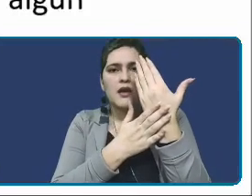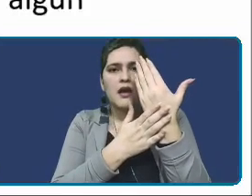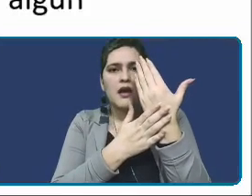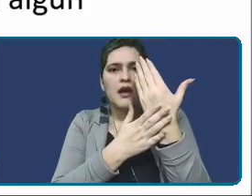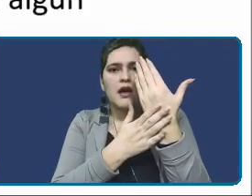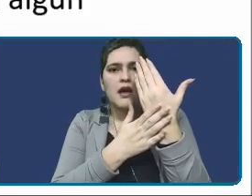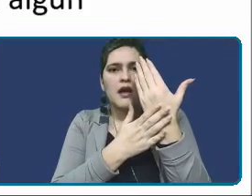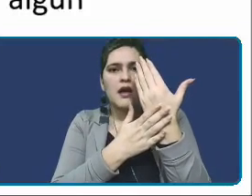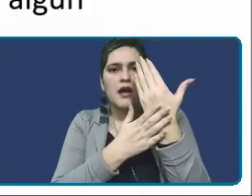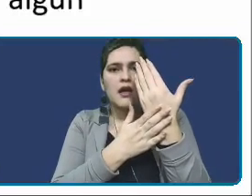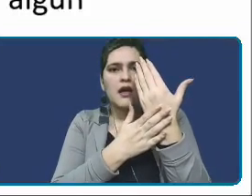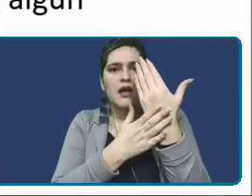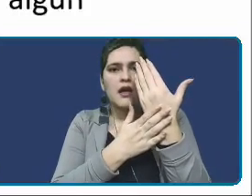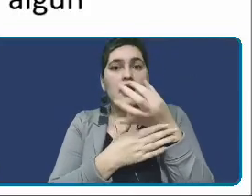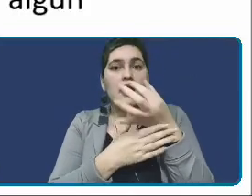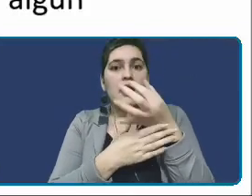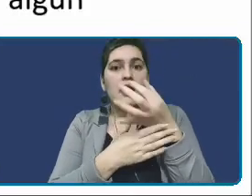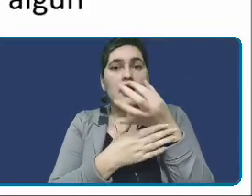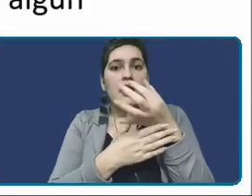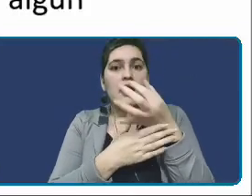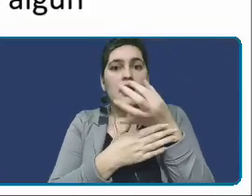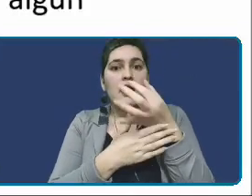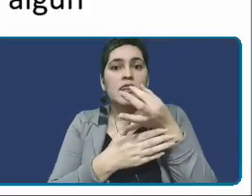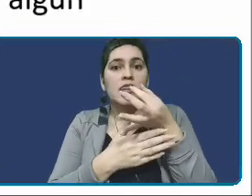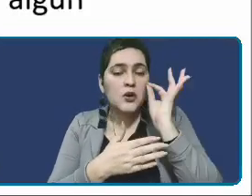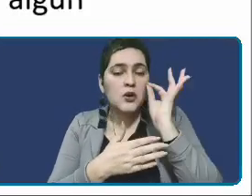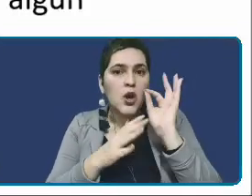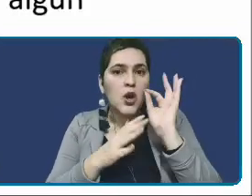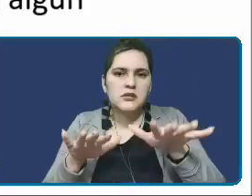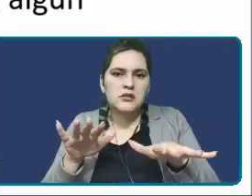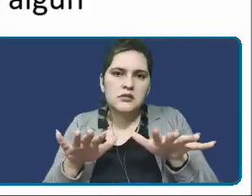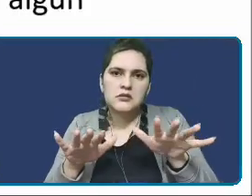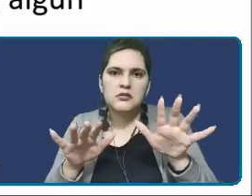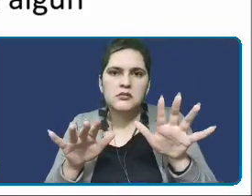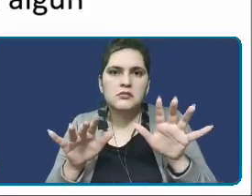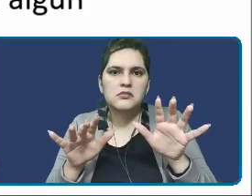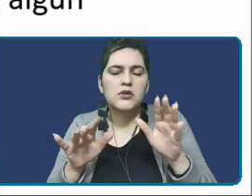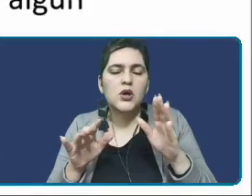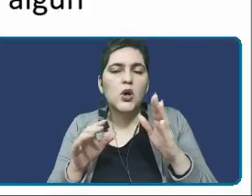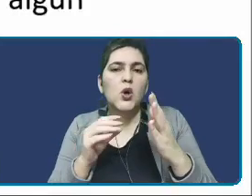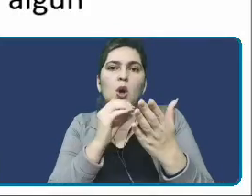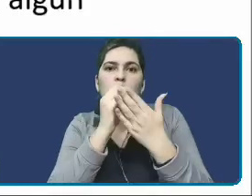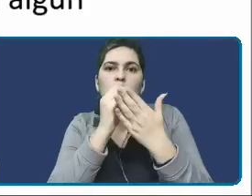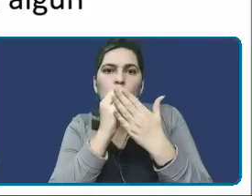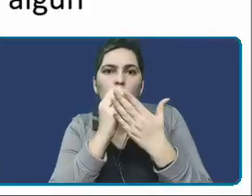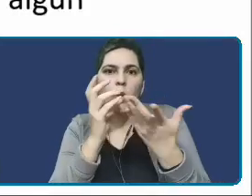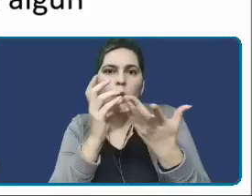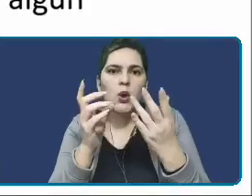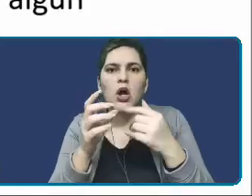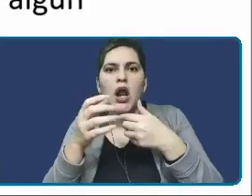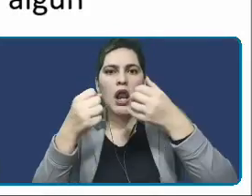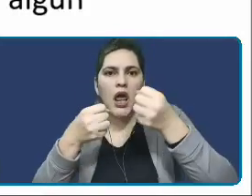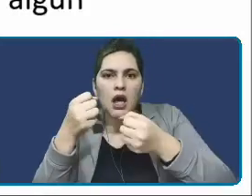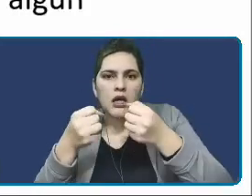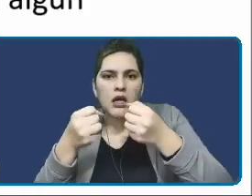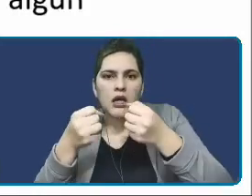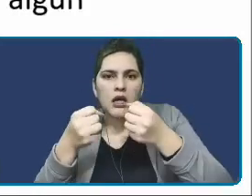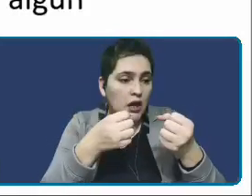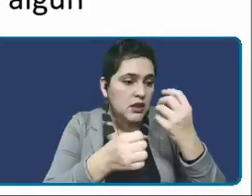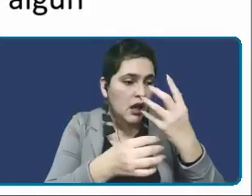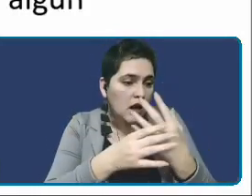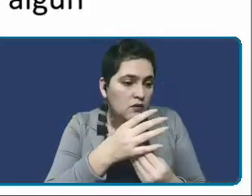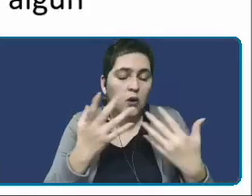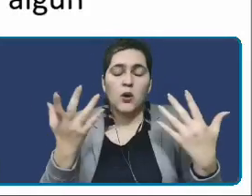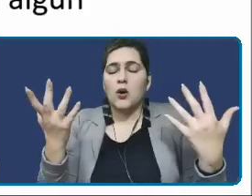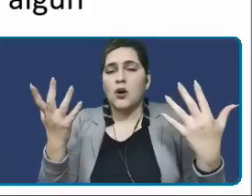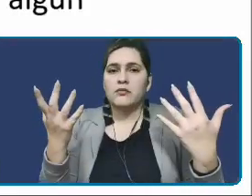o que un día es yogur y el otro día quiero que sea leche, y hoy se me acabó la leche, entonces hoy día va a ser